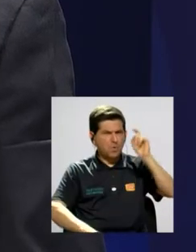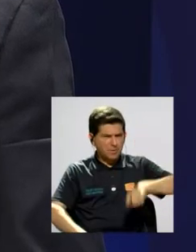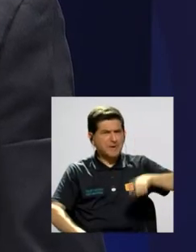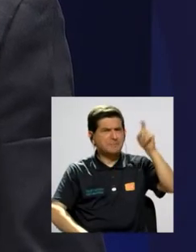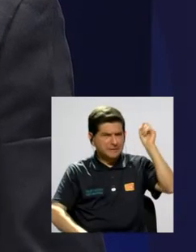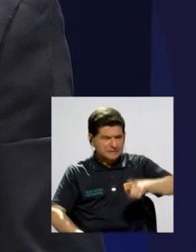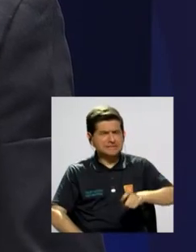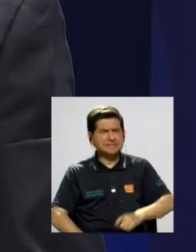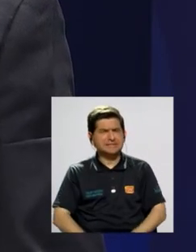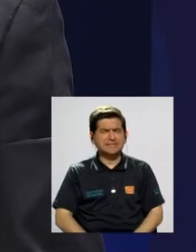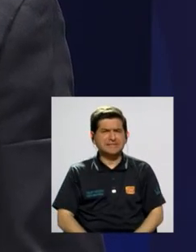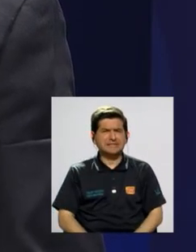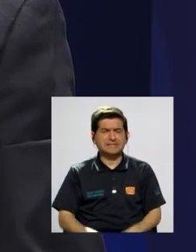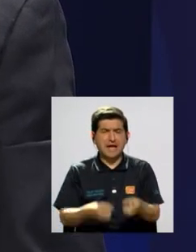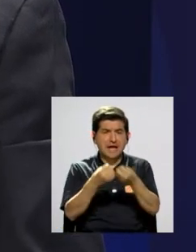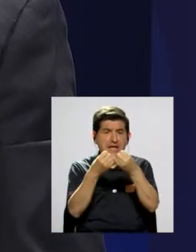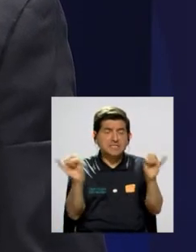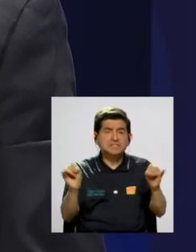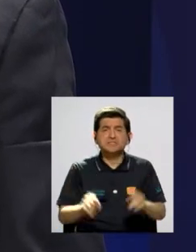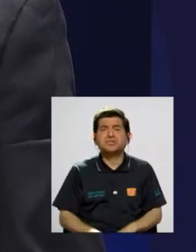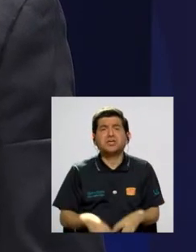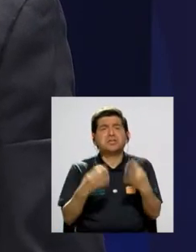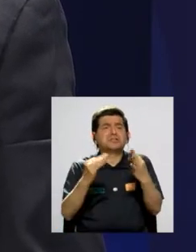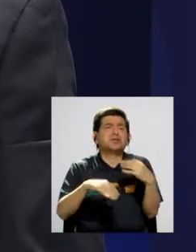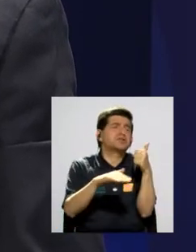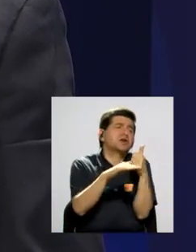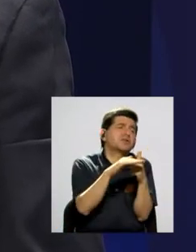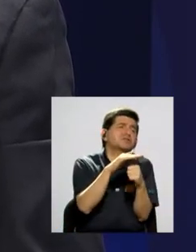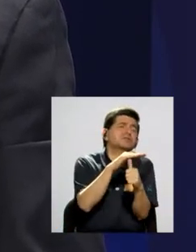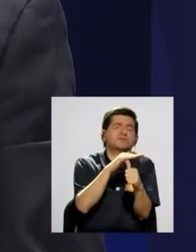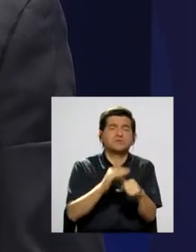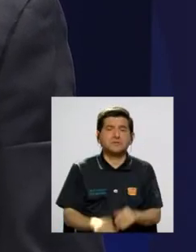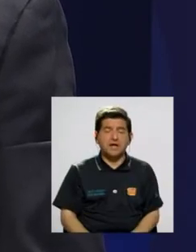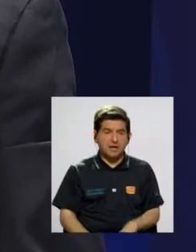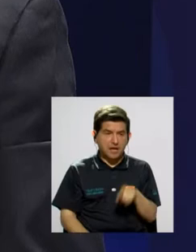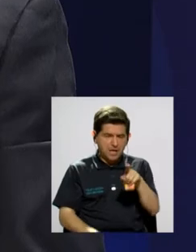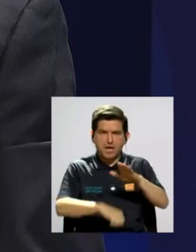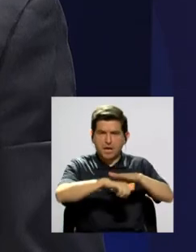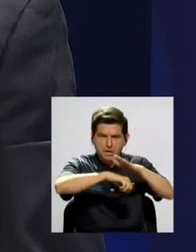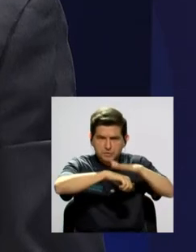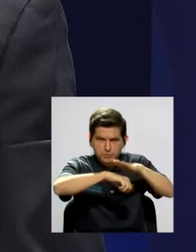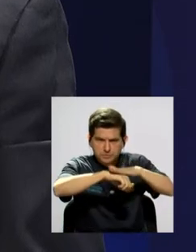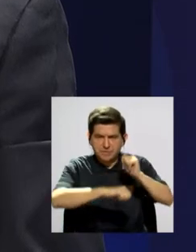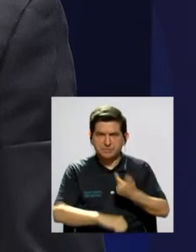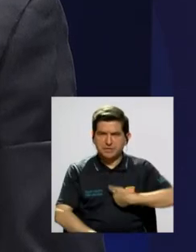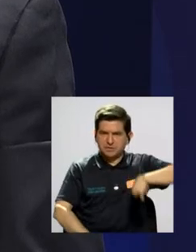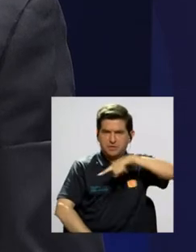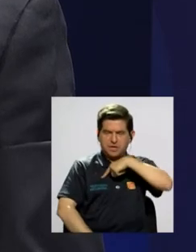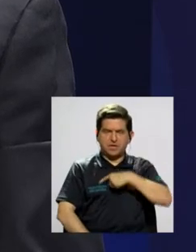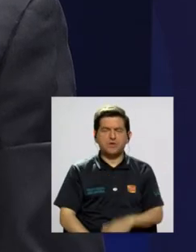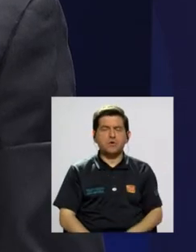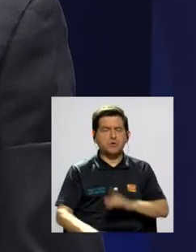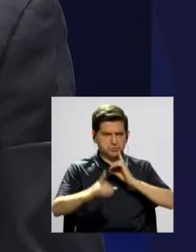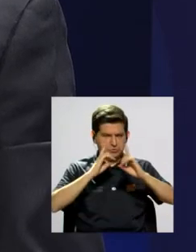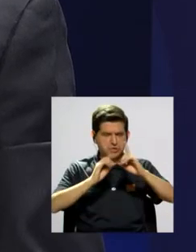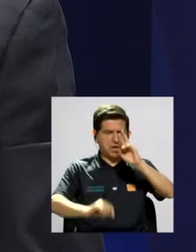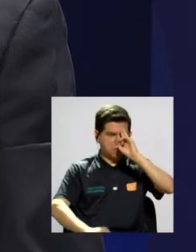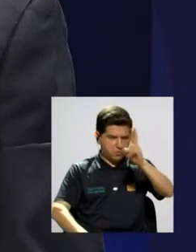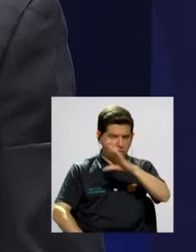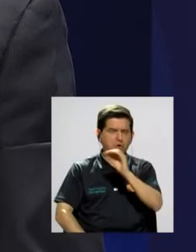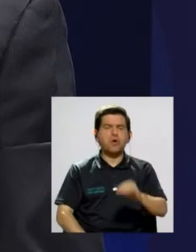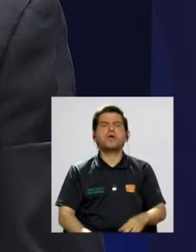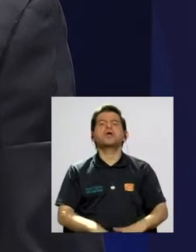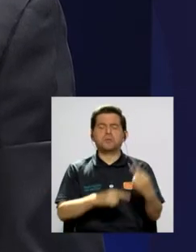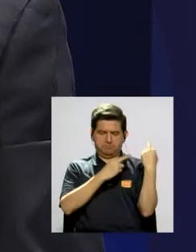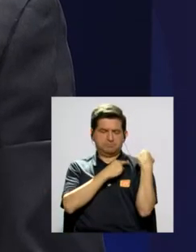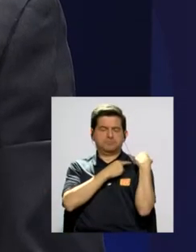llamados sin eufemismos. Y esos son los que nos van a permitir efectivamente realizar un diálogo respetuoso y responsable.